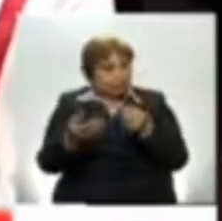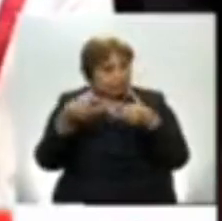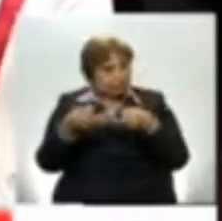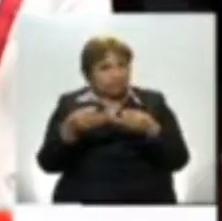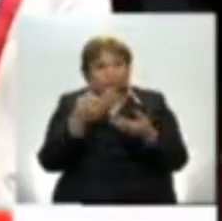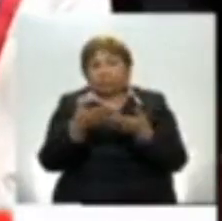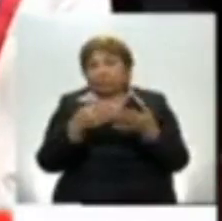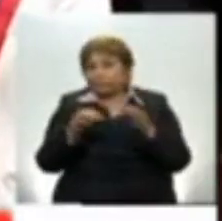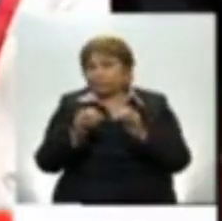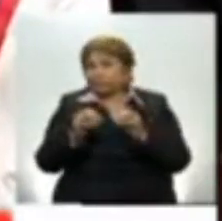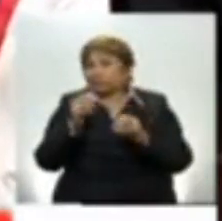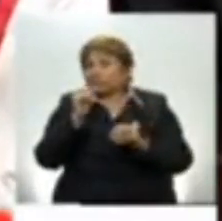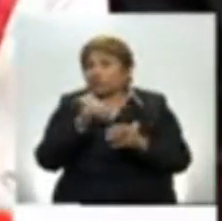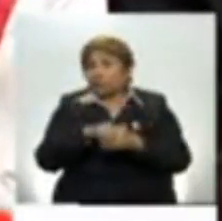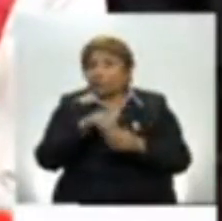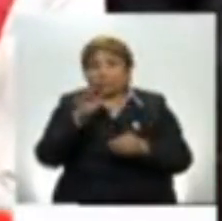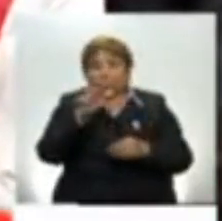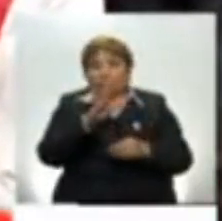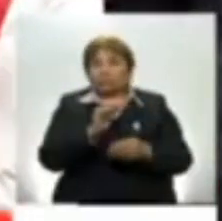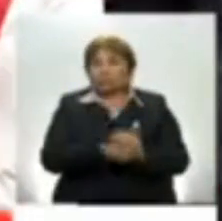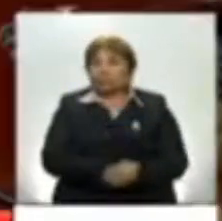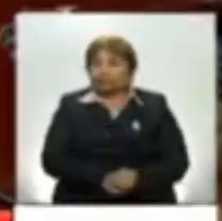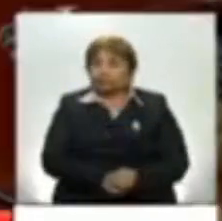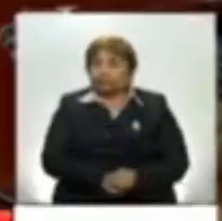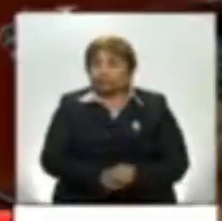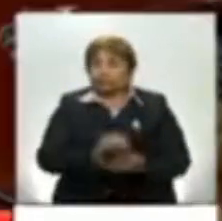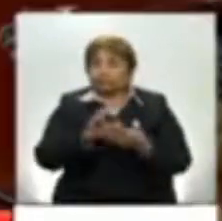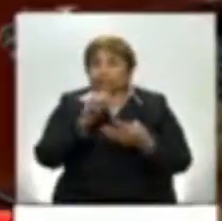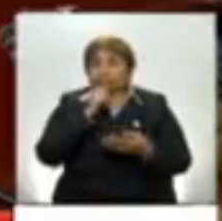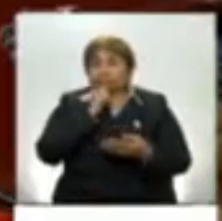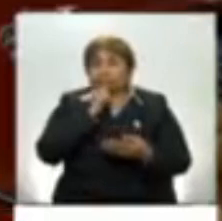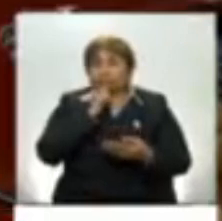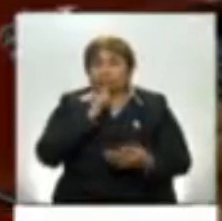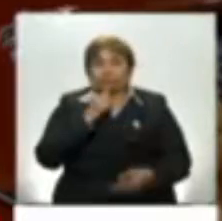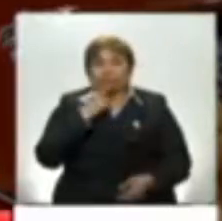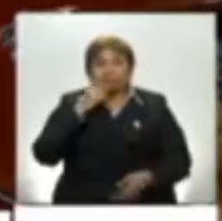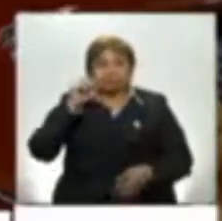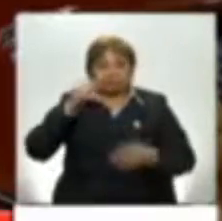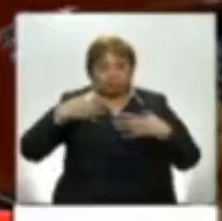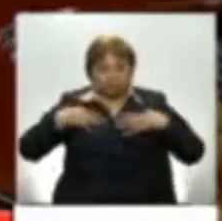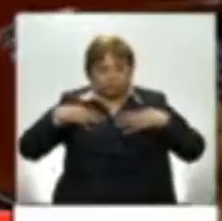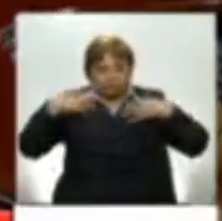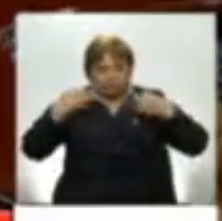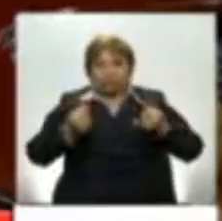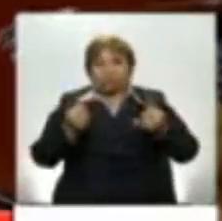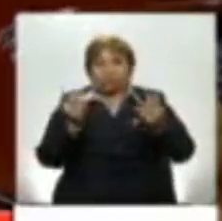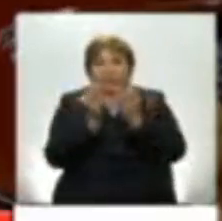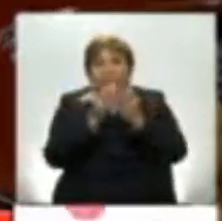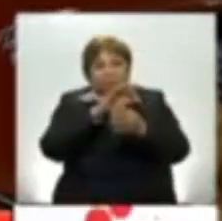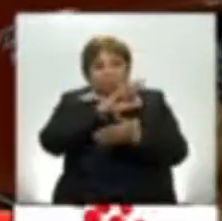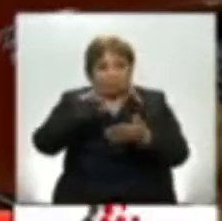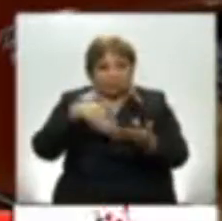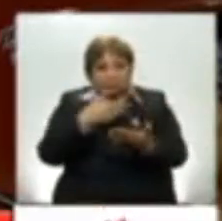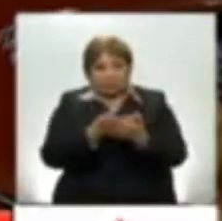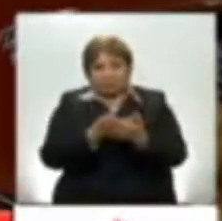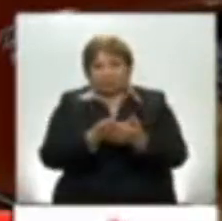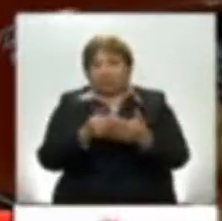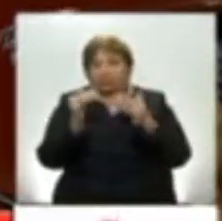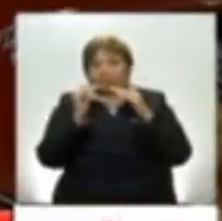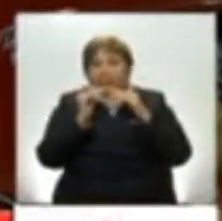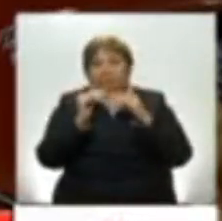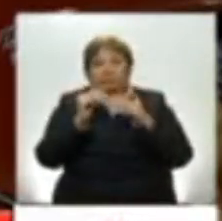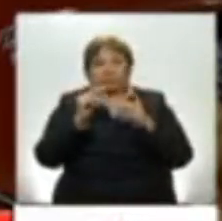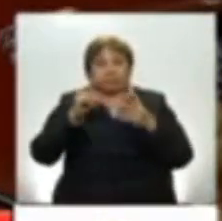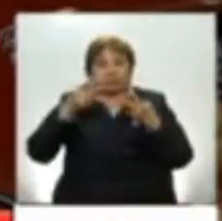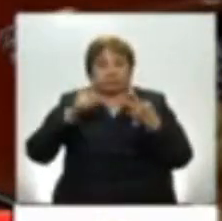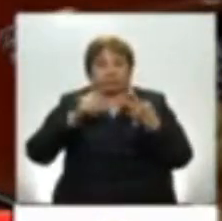y guardar secreto en los asuntos así calificados? Por salud y educación de calidad para todos, por